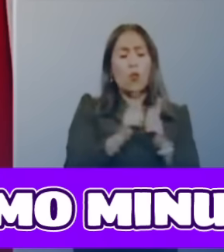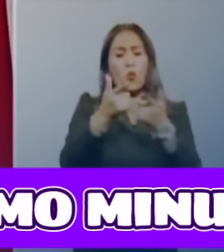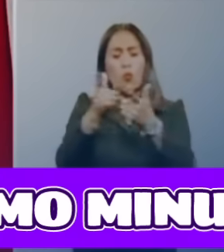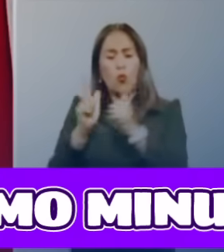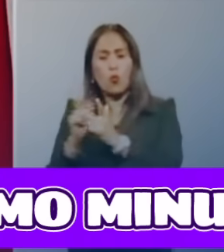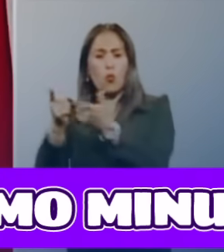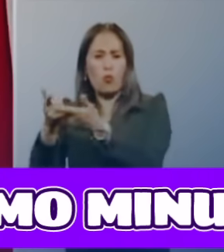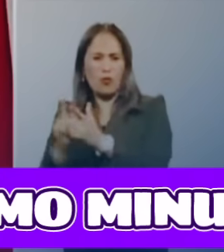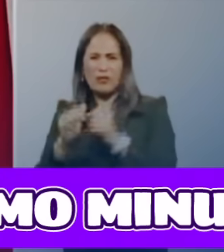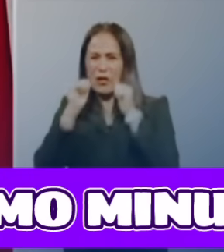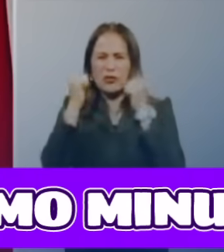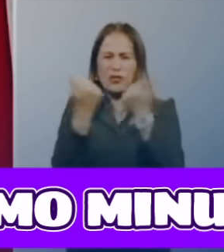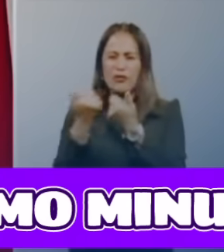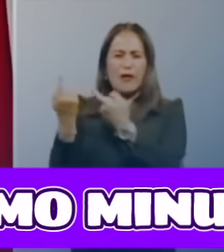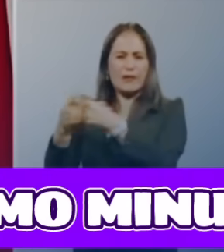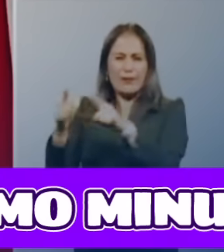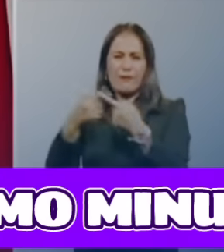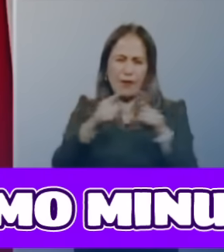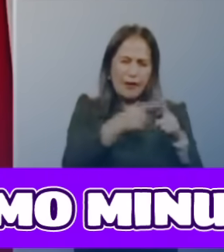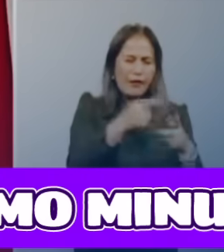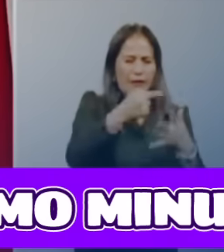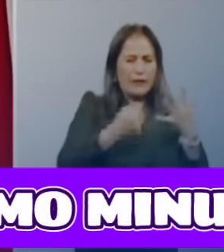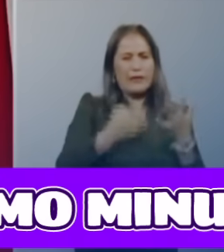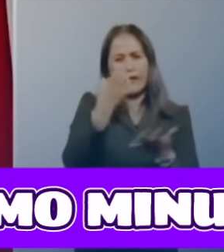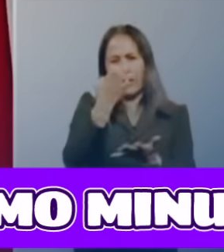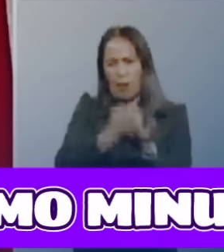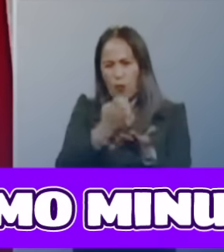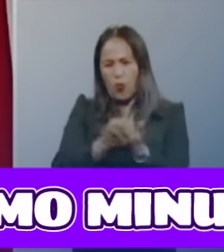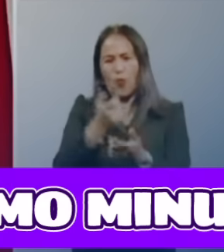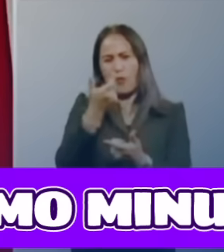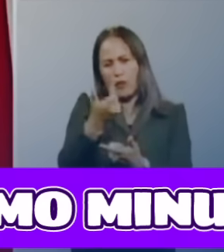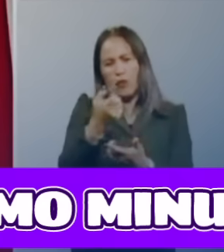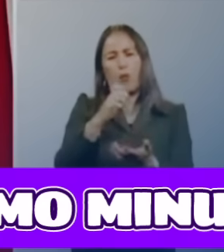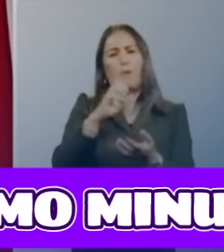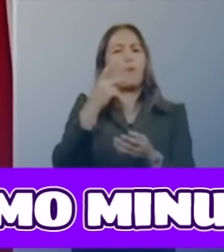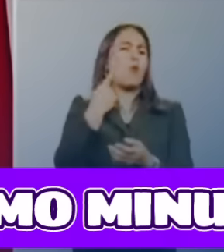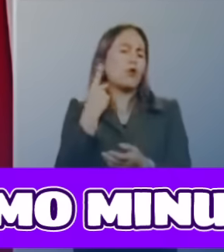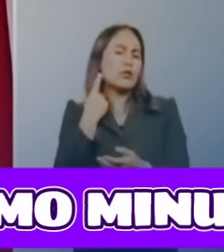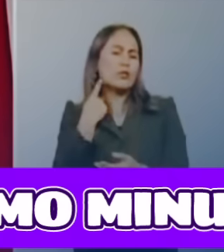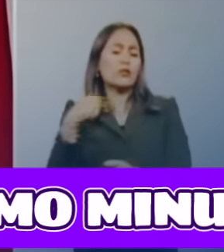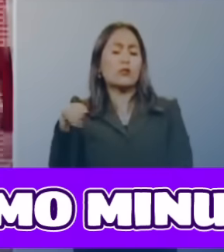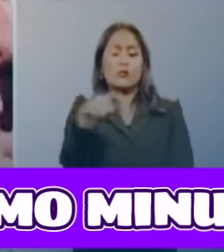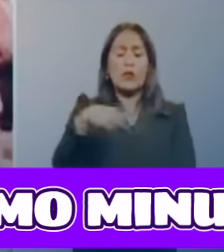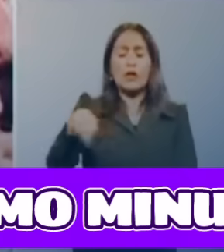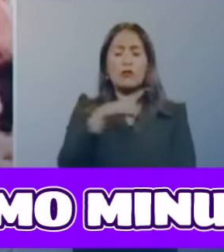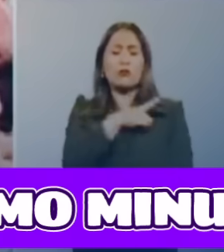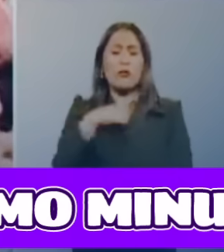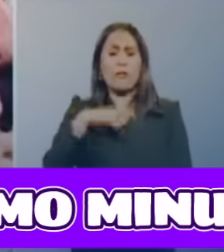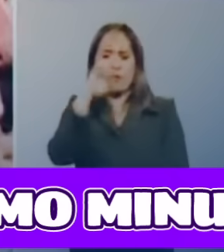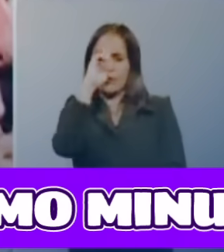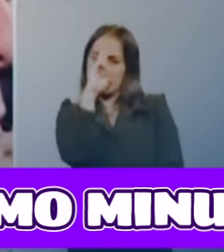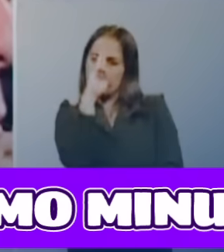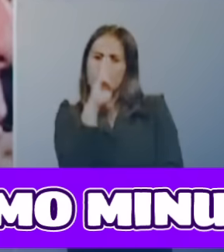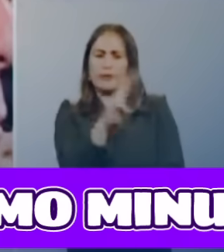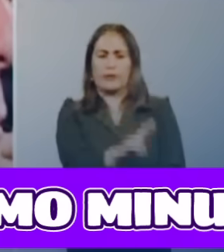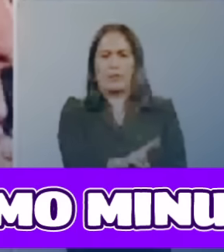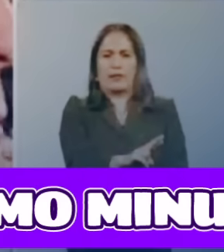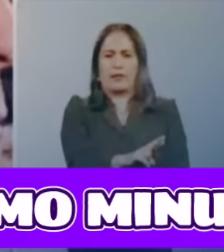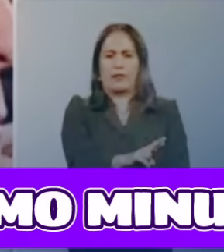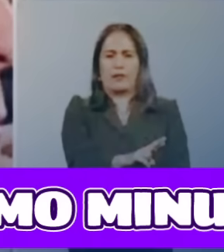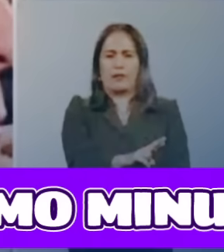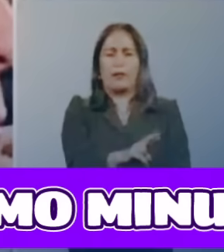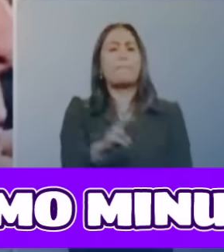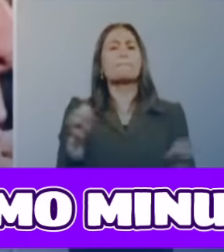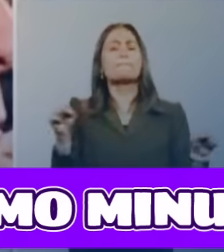y organizaciones sociales, económicos y políticos, deben respetar y hacer